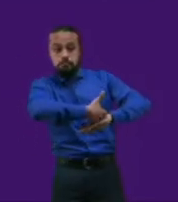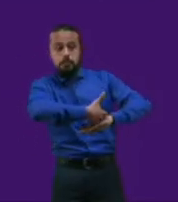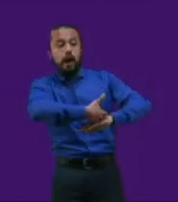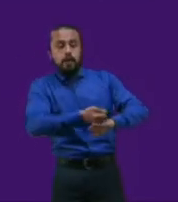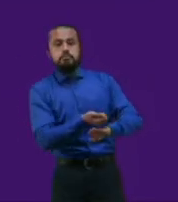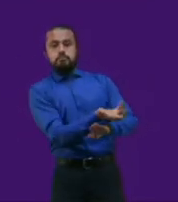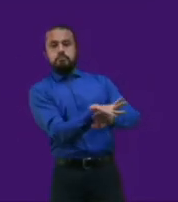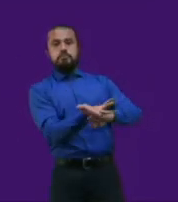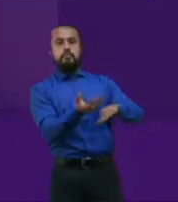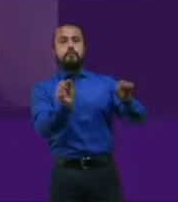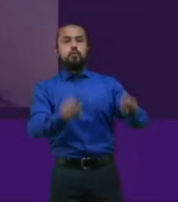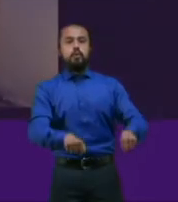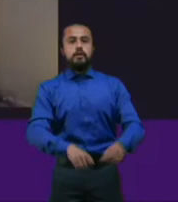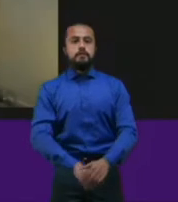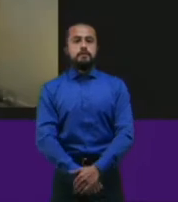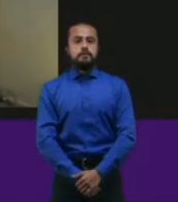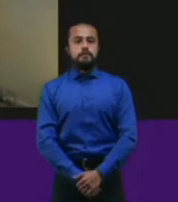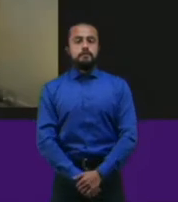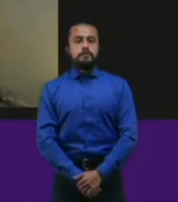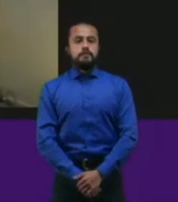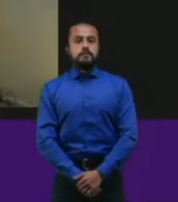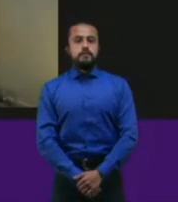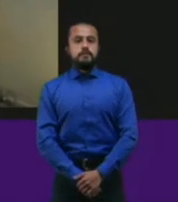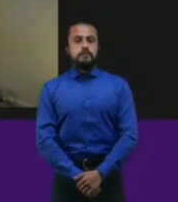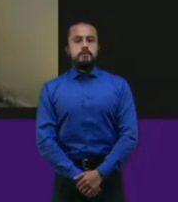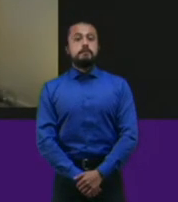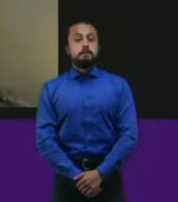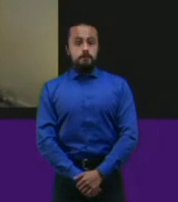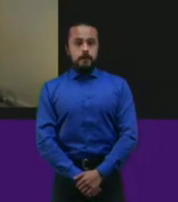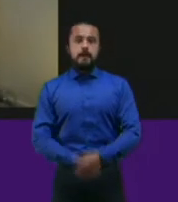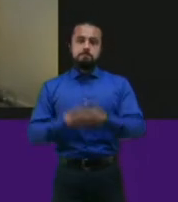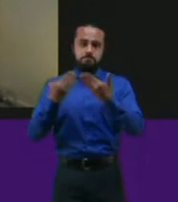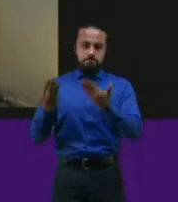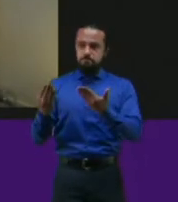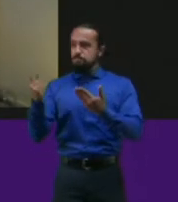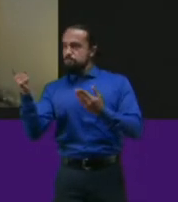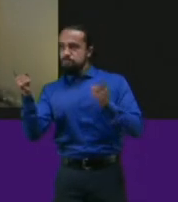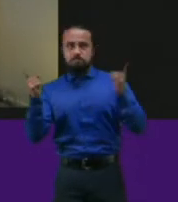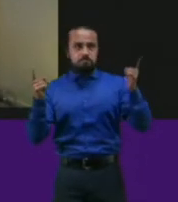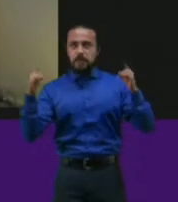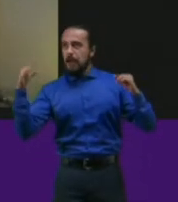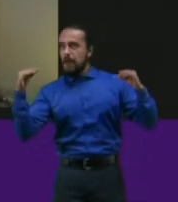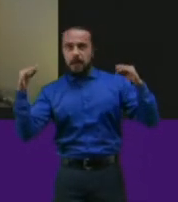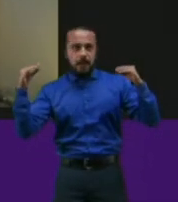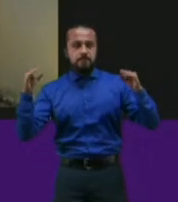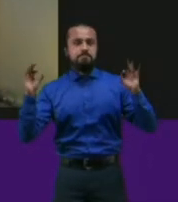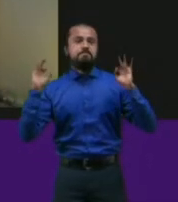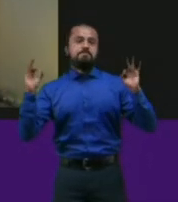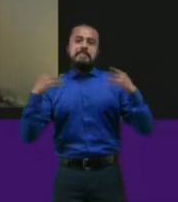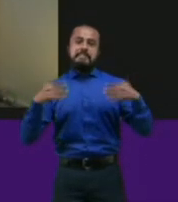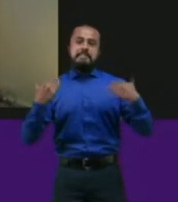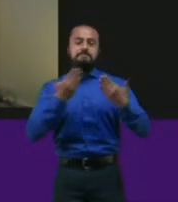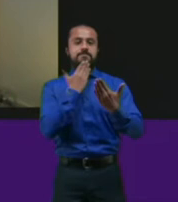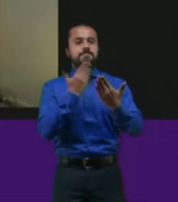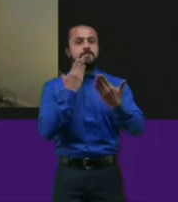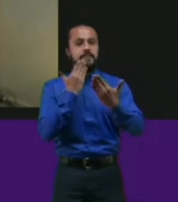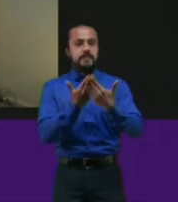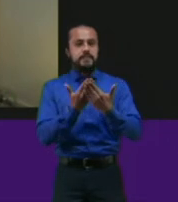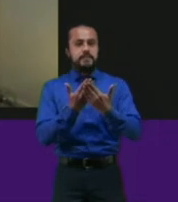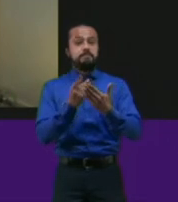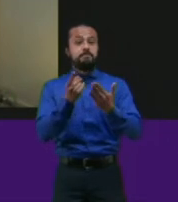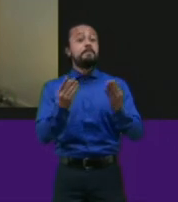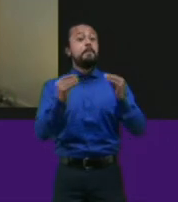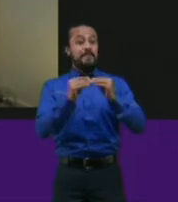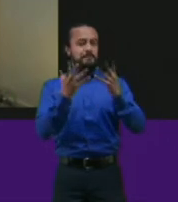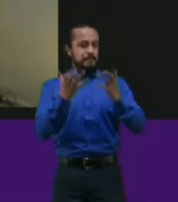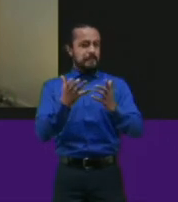Muchas gracias. Bueno, Miguel, Fabián, mil gracias. Yo les quería contar, por si ustedes no tienen este